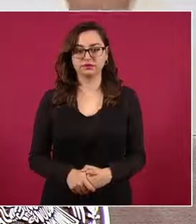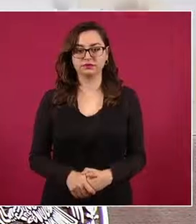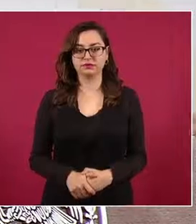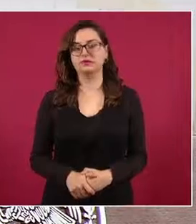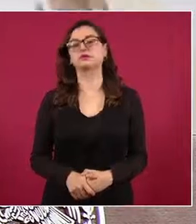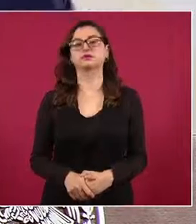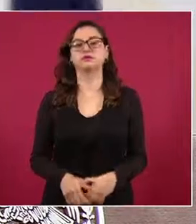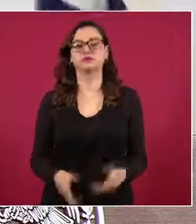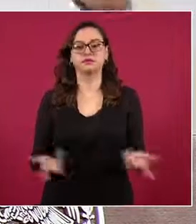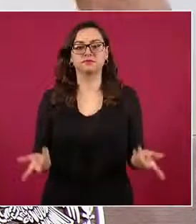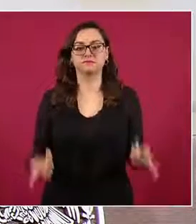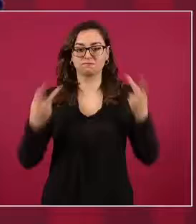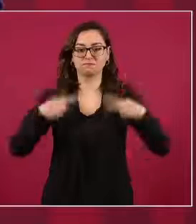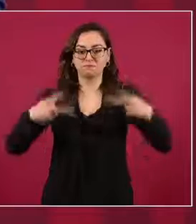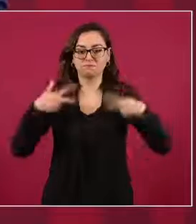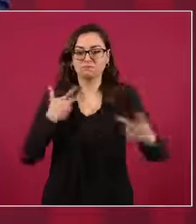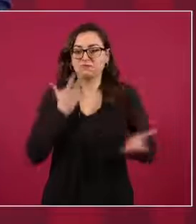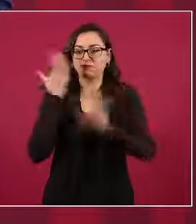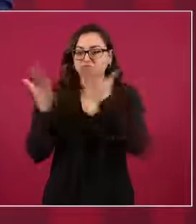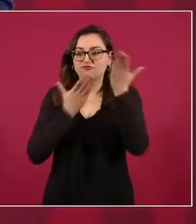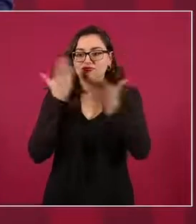pudo estudiar por las becas,